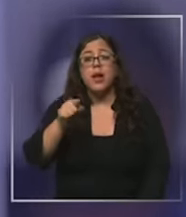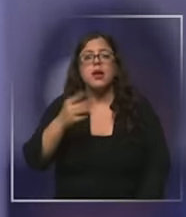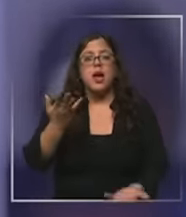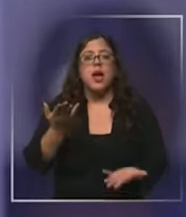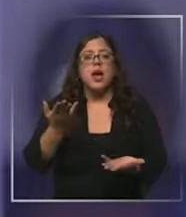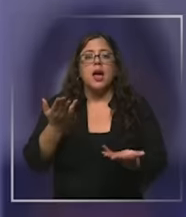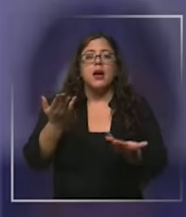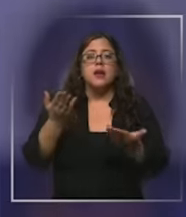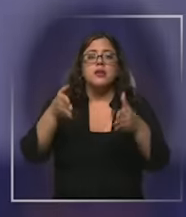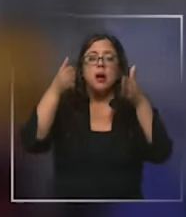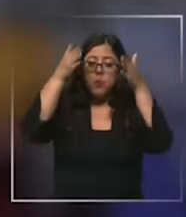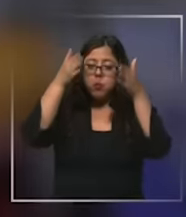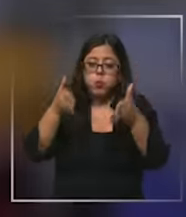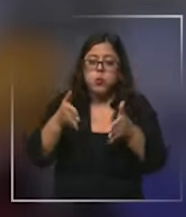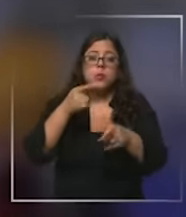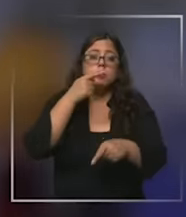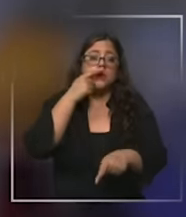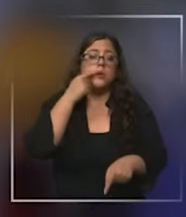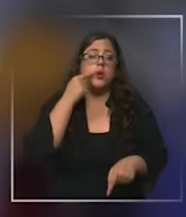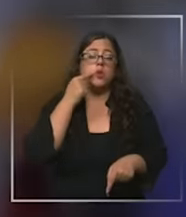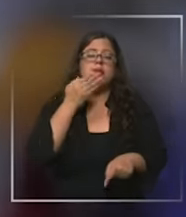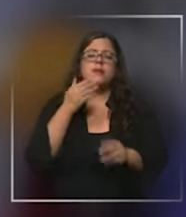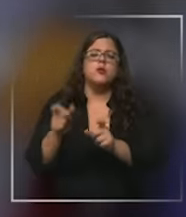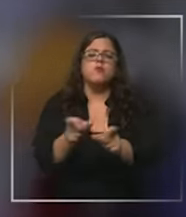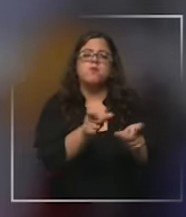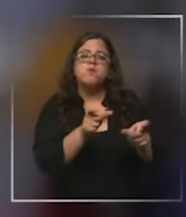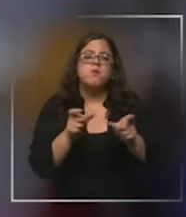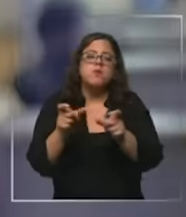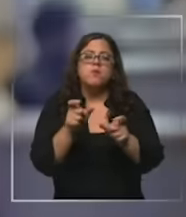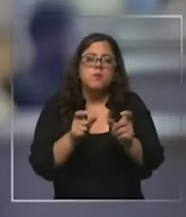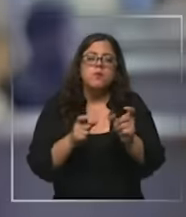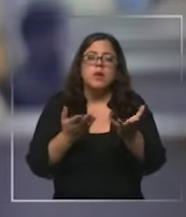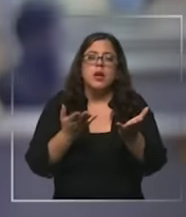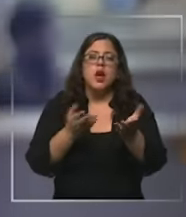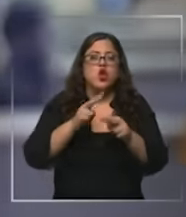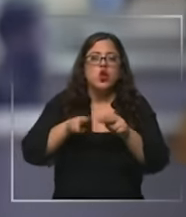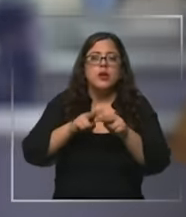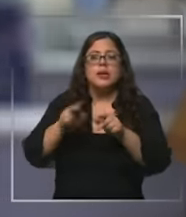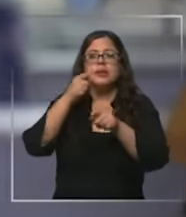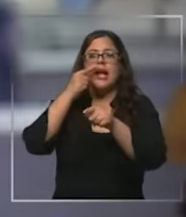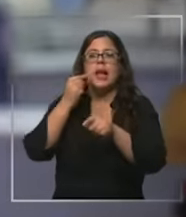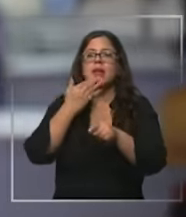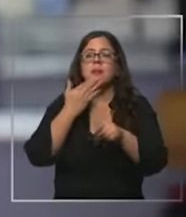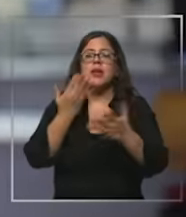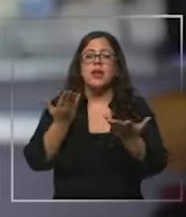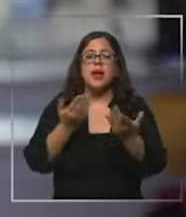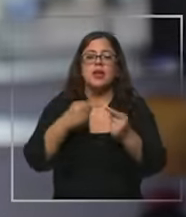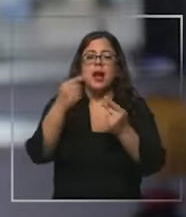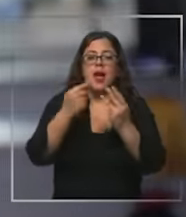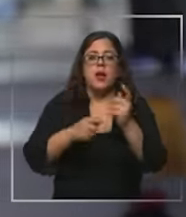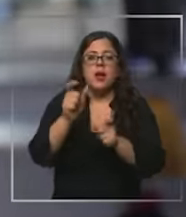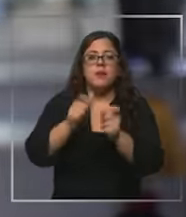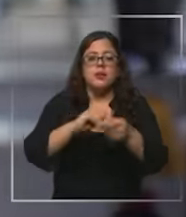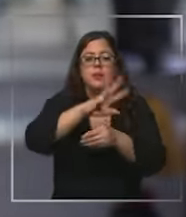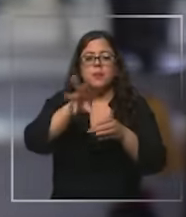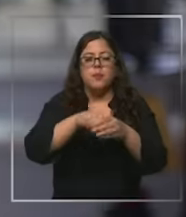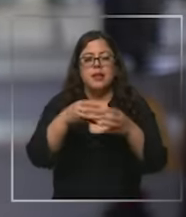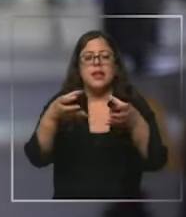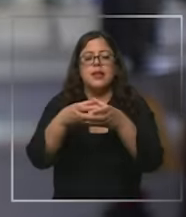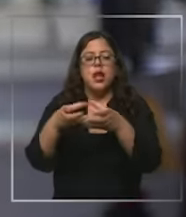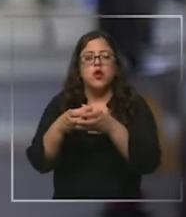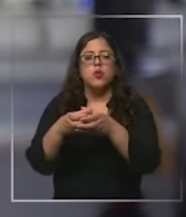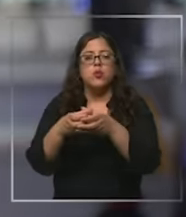las necesidades de Patriarca, sino que monitoreaba cada uno de sus pasos y también el de cada integrante de la organización,